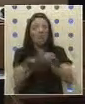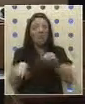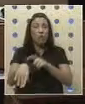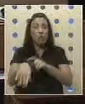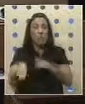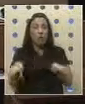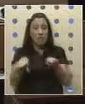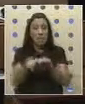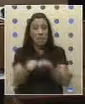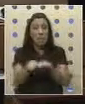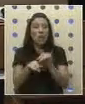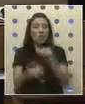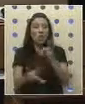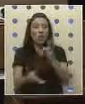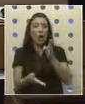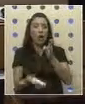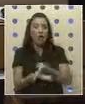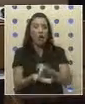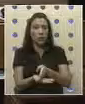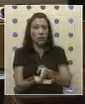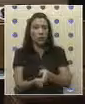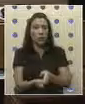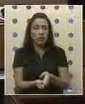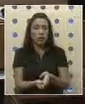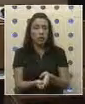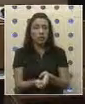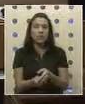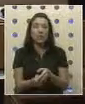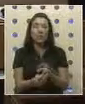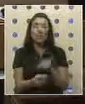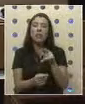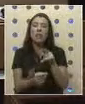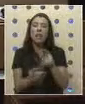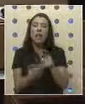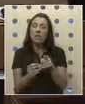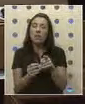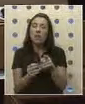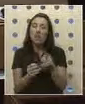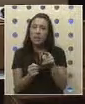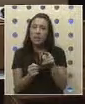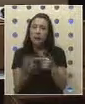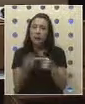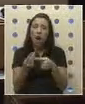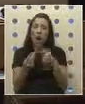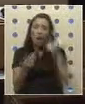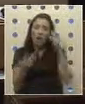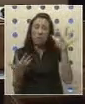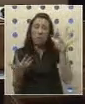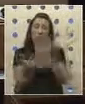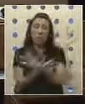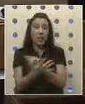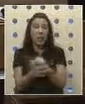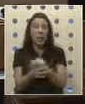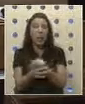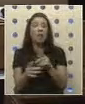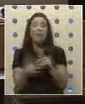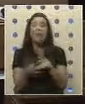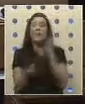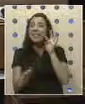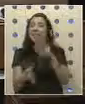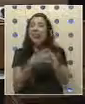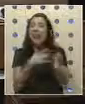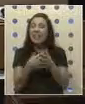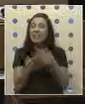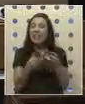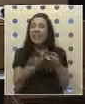simultáneas y que sean obligatorias. Un nuevo factor de perturbación de la transparencia y la limpieza del proceso electoral es